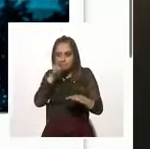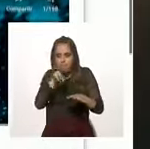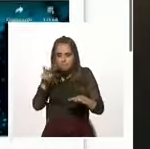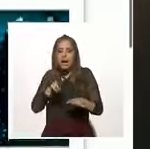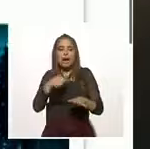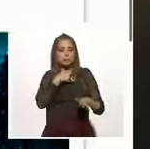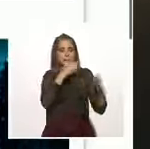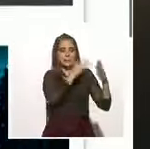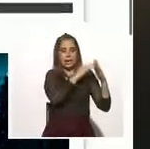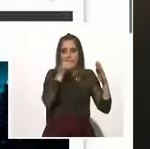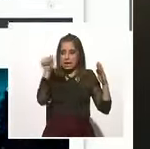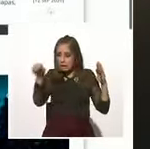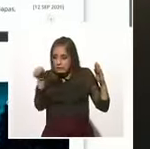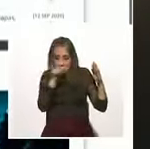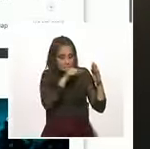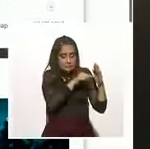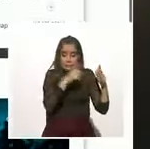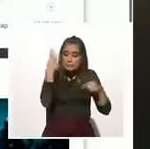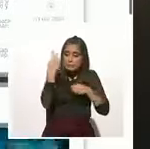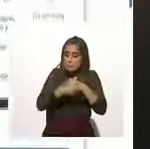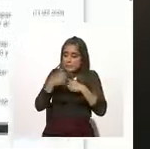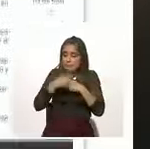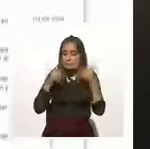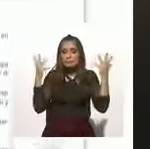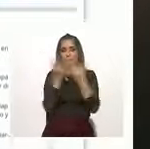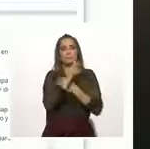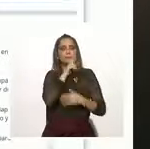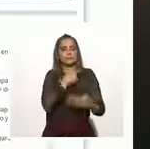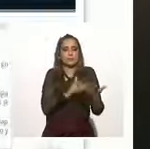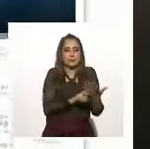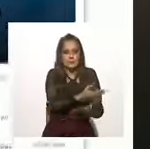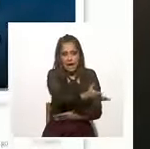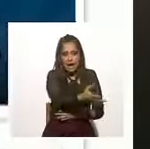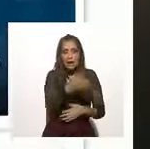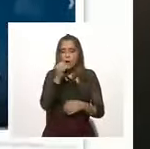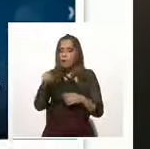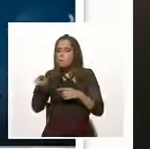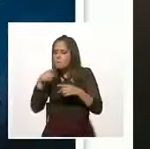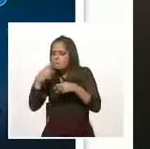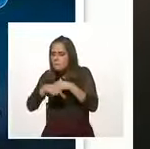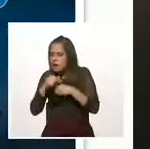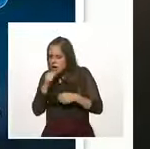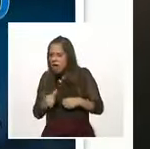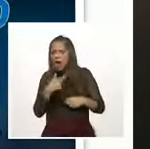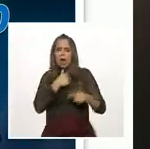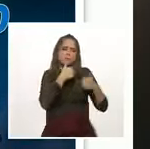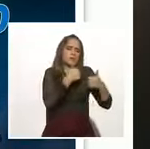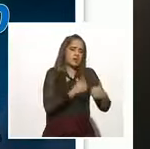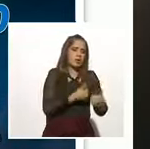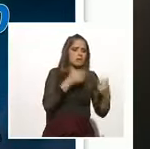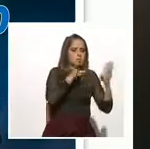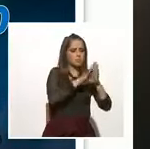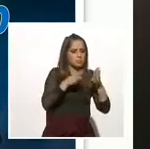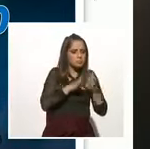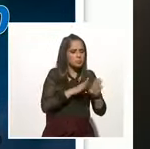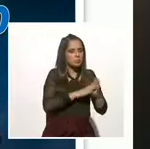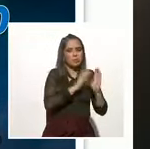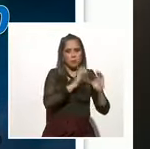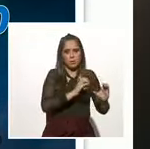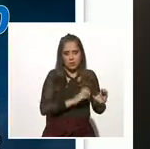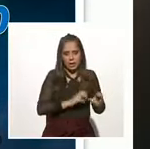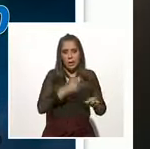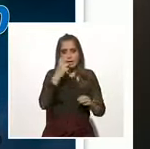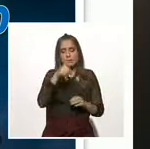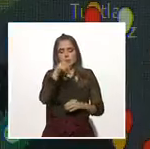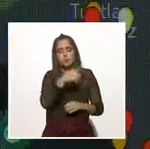su vivienda está en estas zonas de riesgo o de peligro alto. Entonces, antes de la temporada también hay